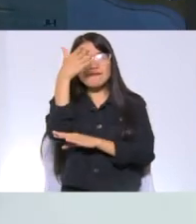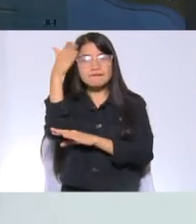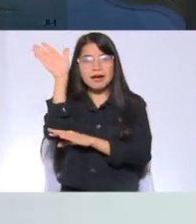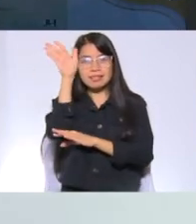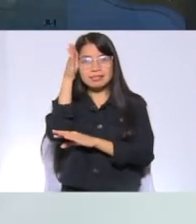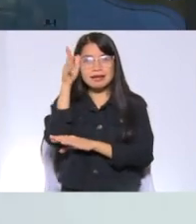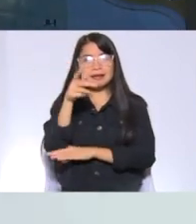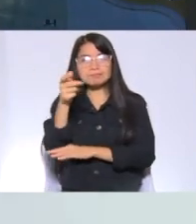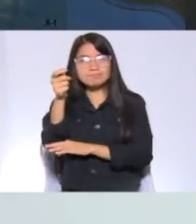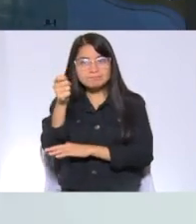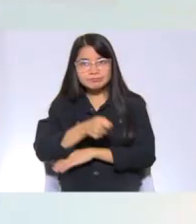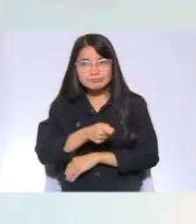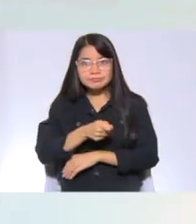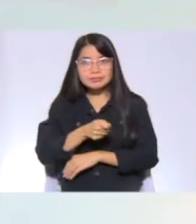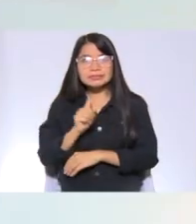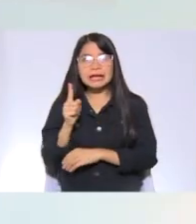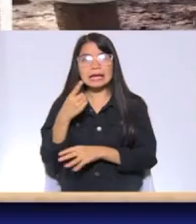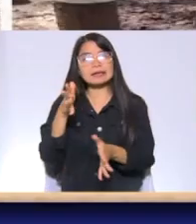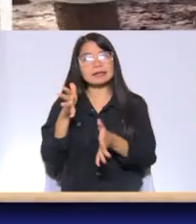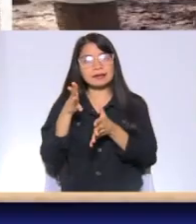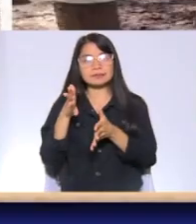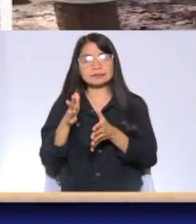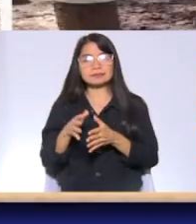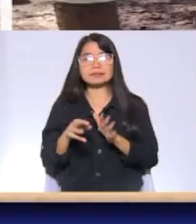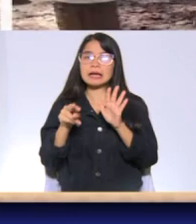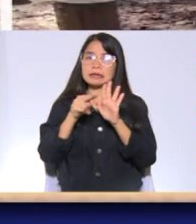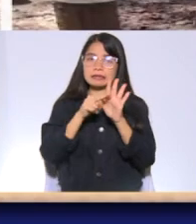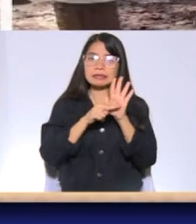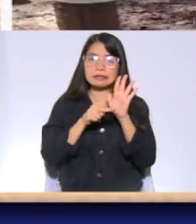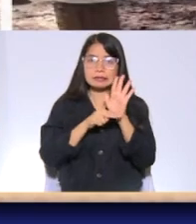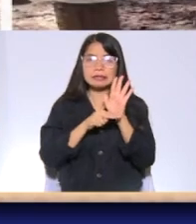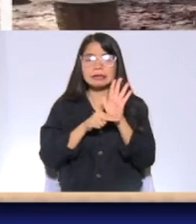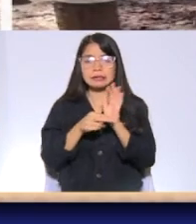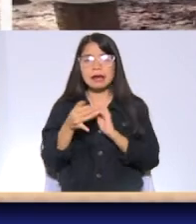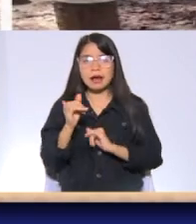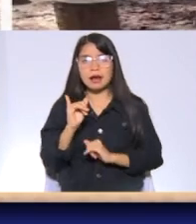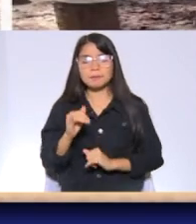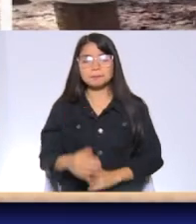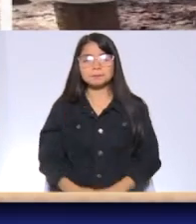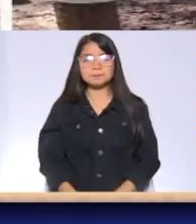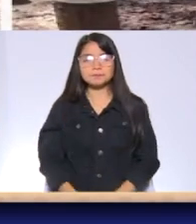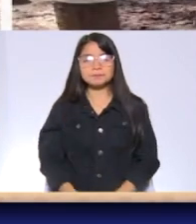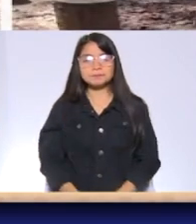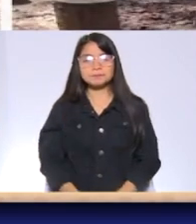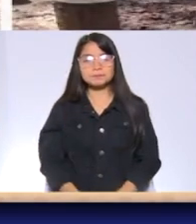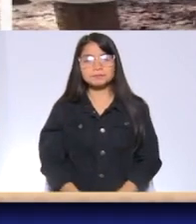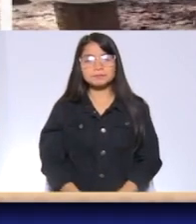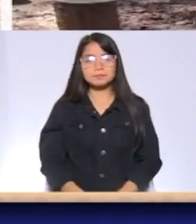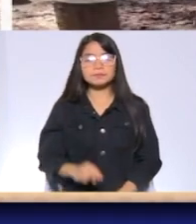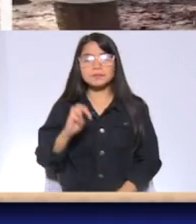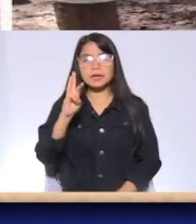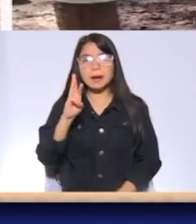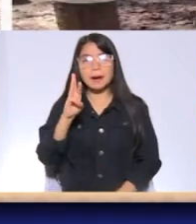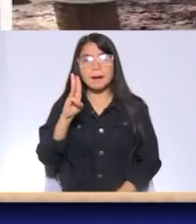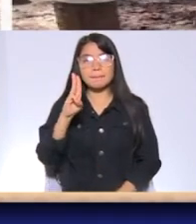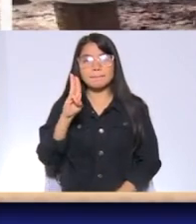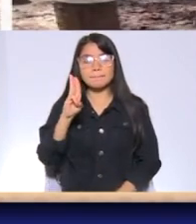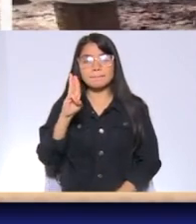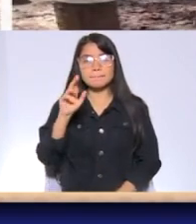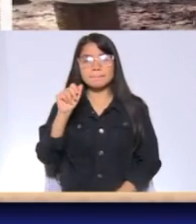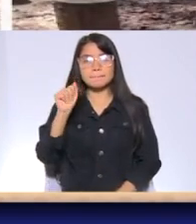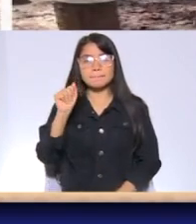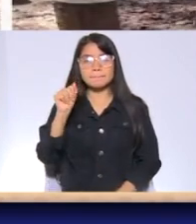ciertas reglas ahí que se aplican. Tenemos el pacur. Tan de moda en los jóvenes, pero tan